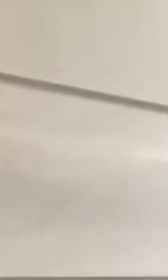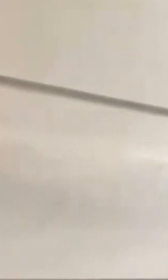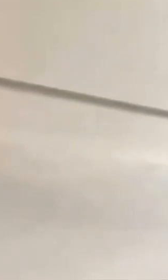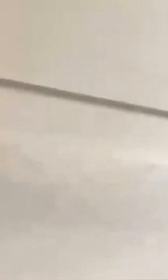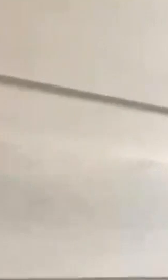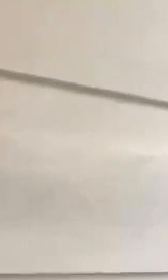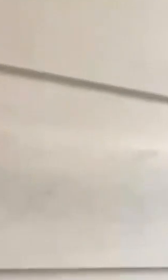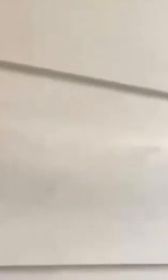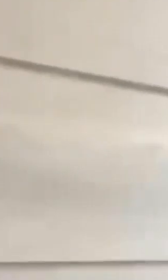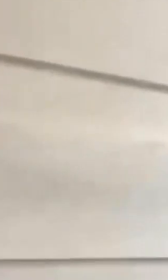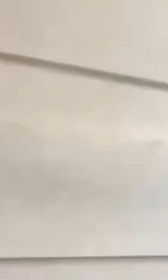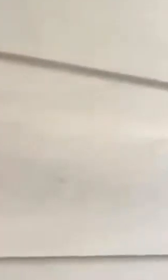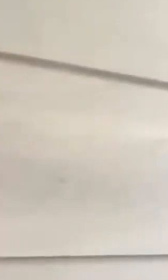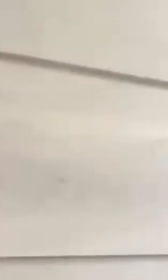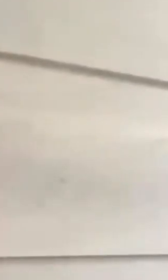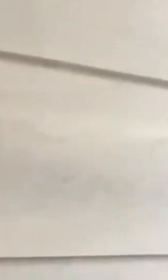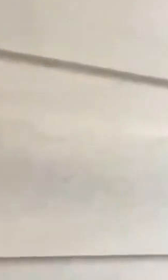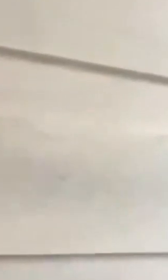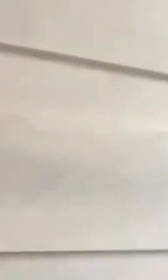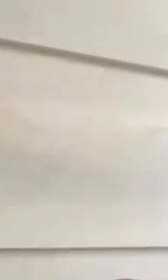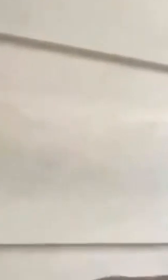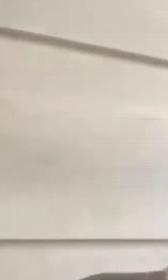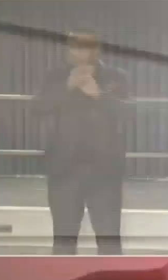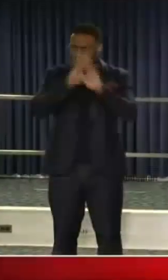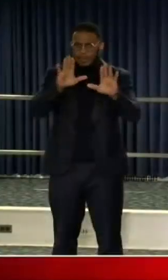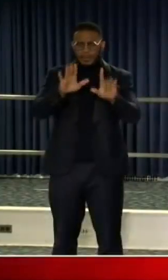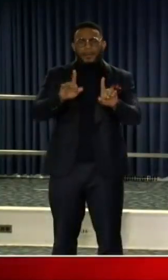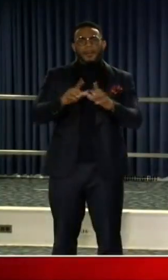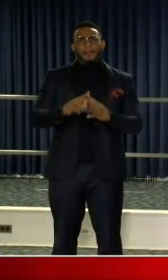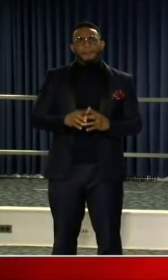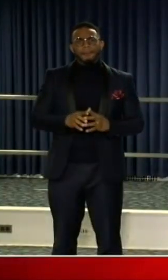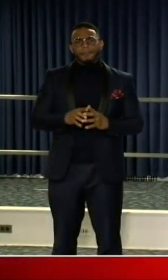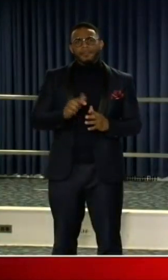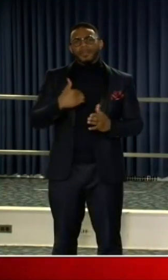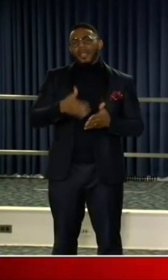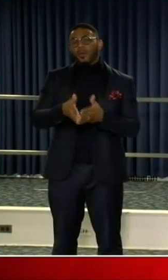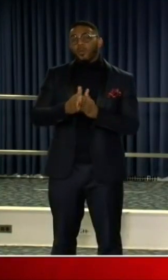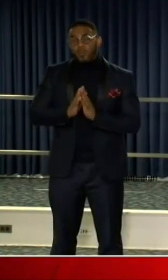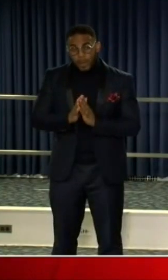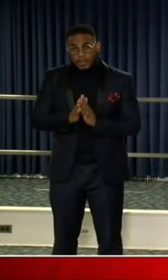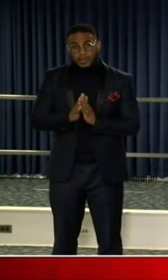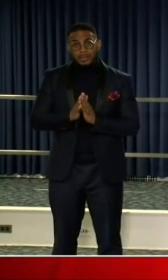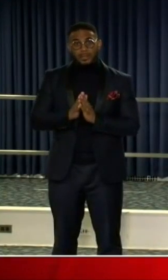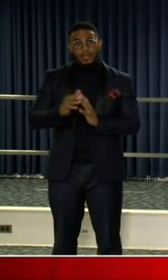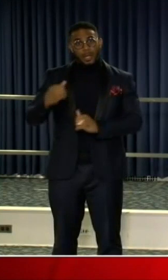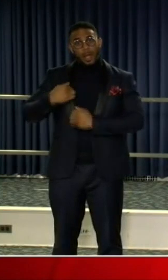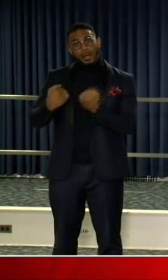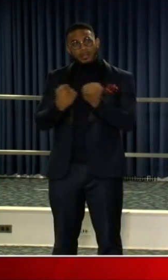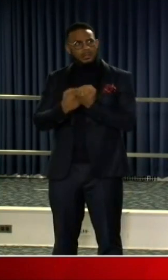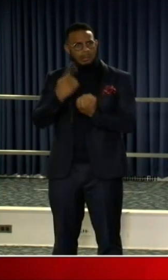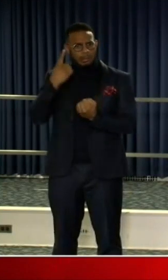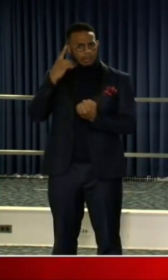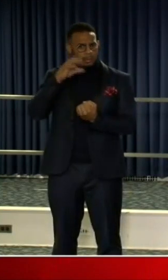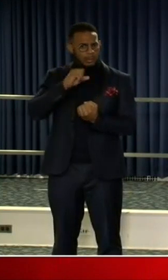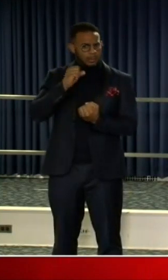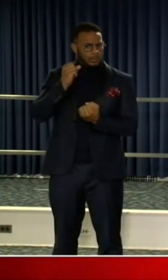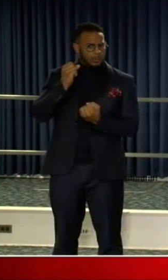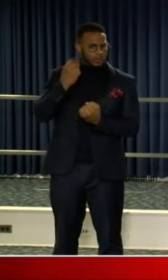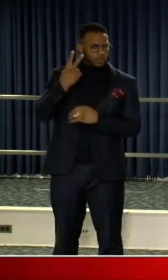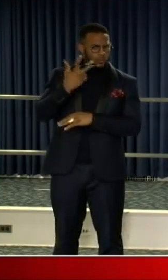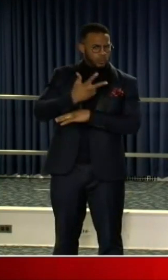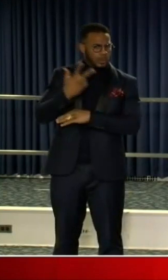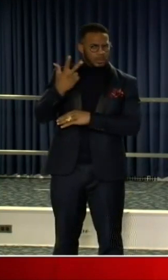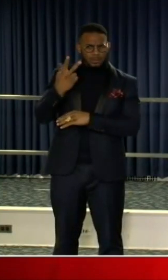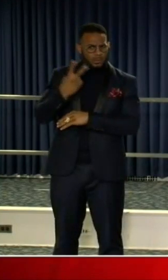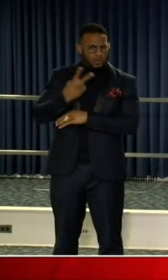esto? No sé a qué se refiere, Evan, pero déjeme ser muy clara. Yo solicité asistencia